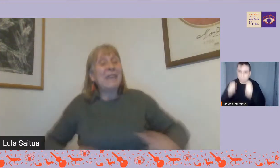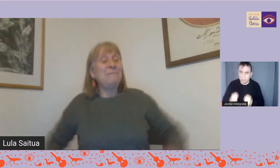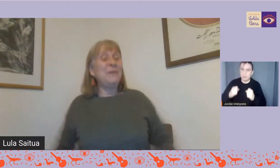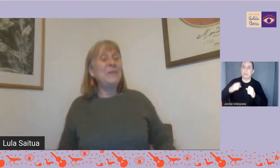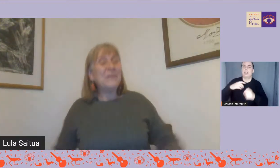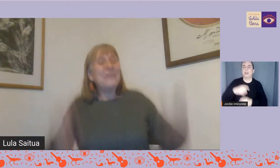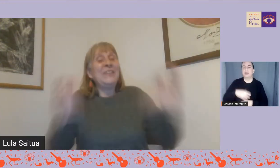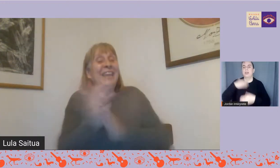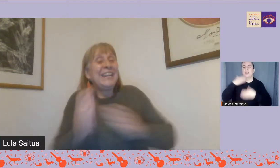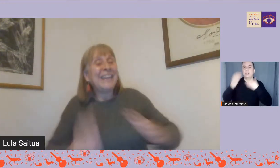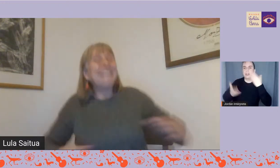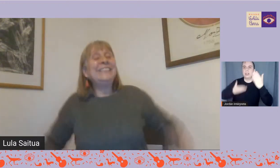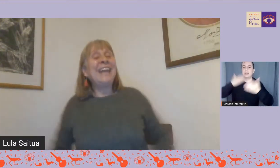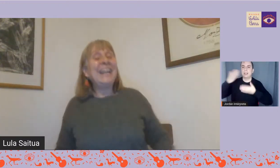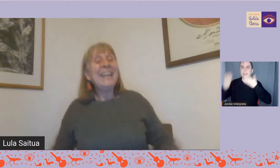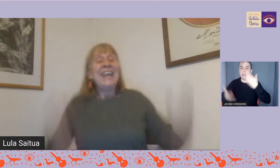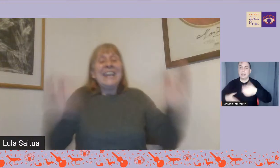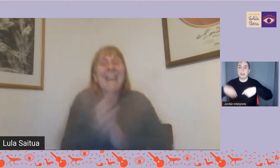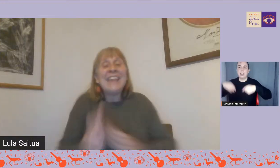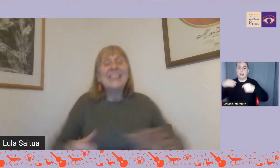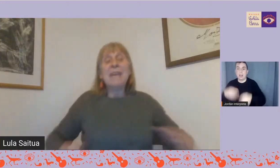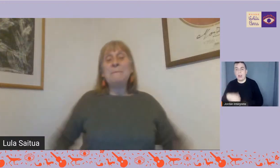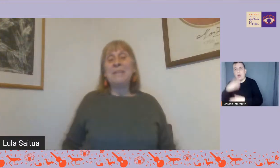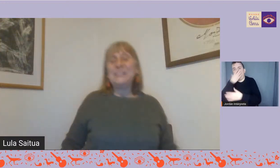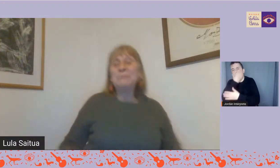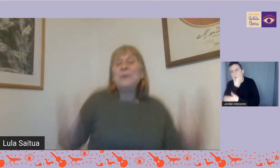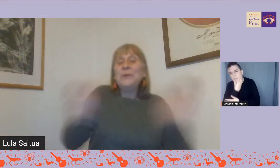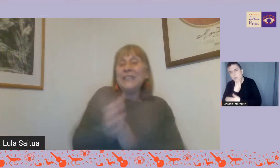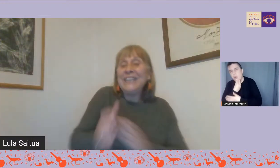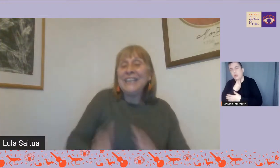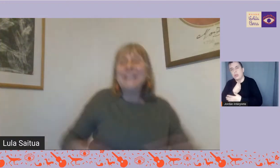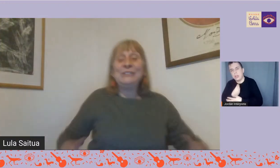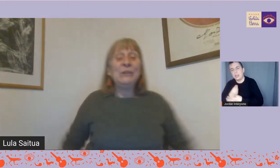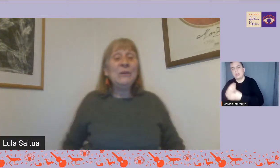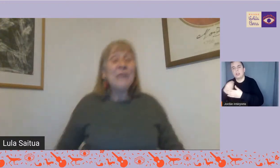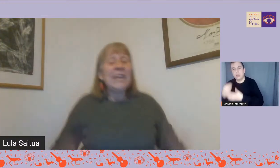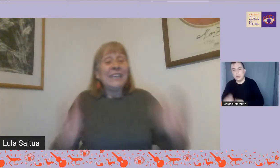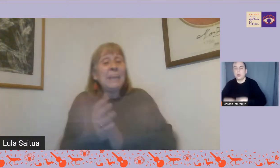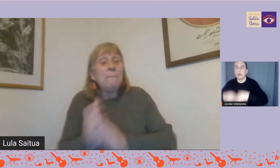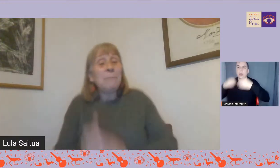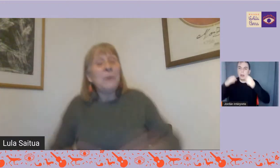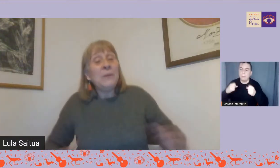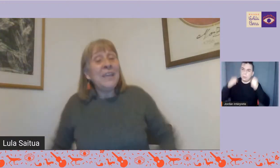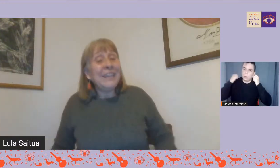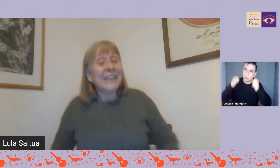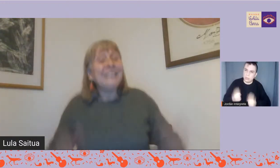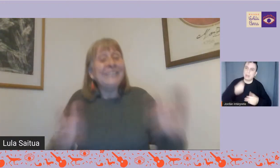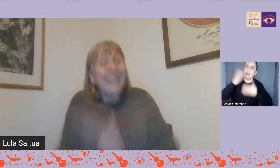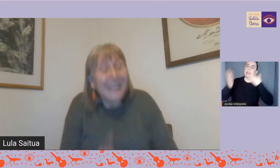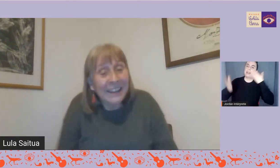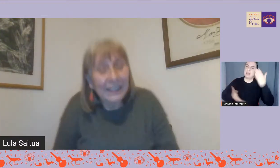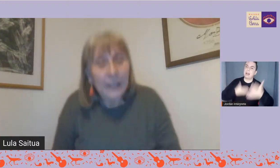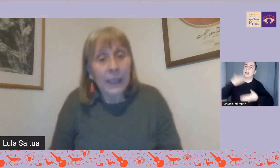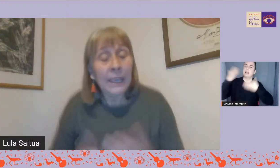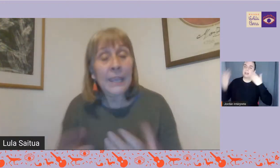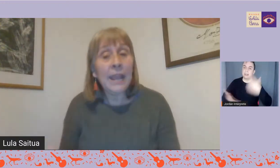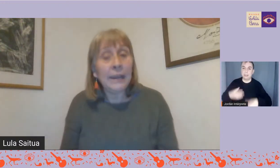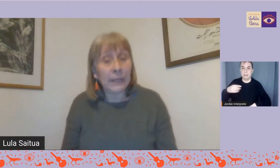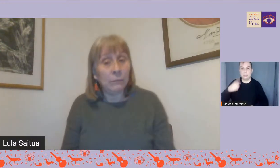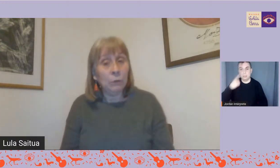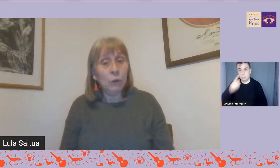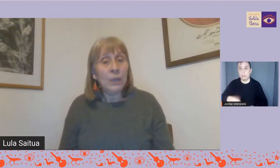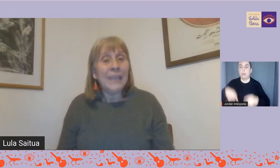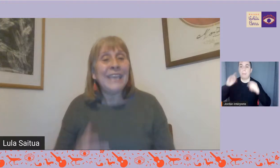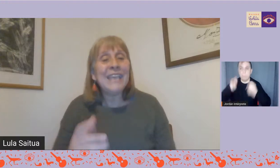que poder cantar. Nada más bonito que poder cantar. Y